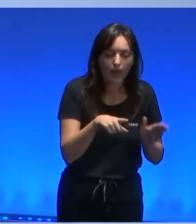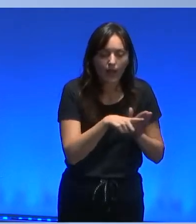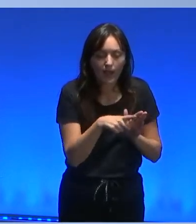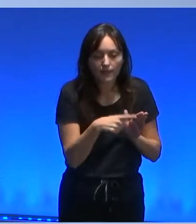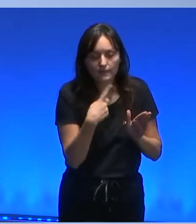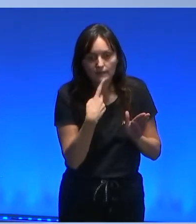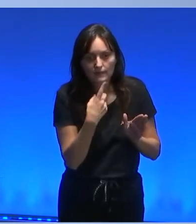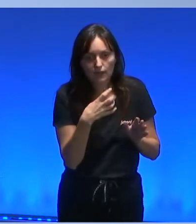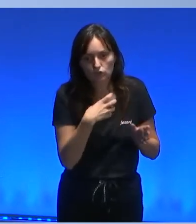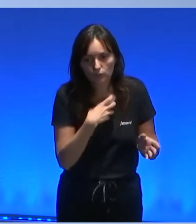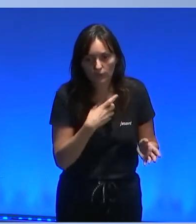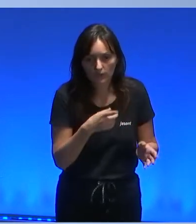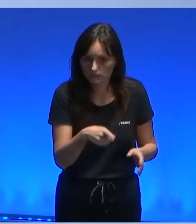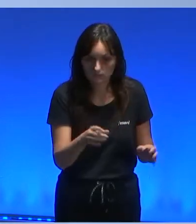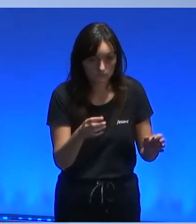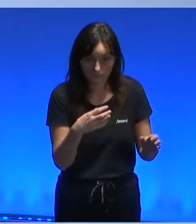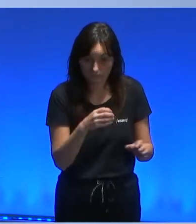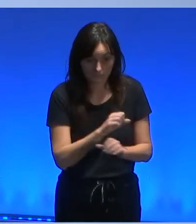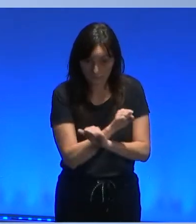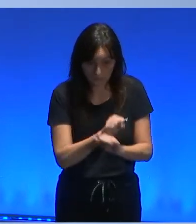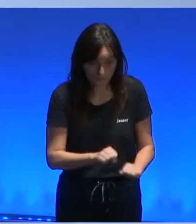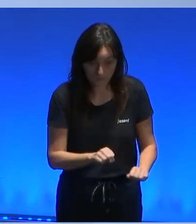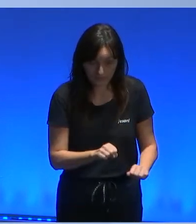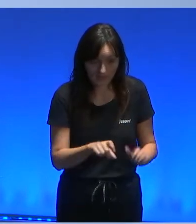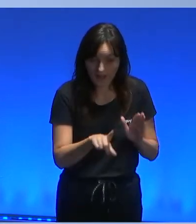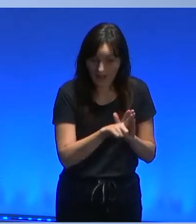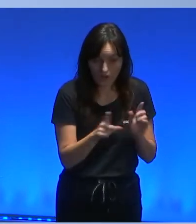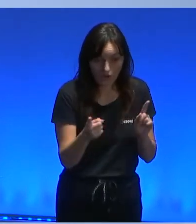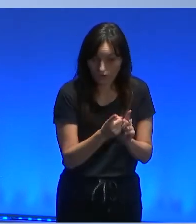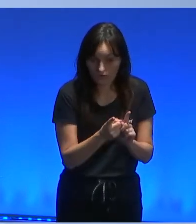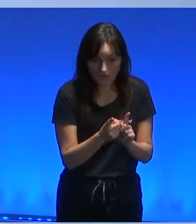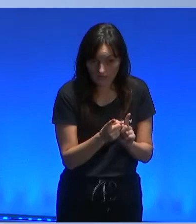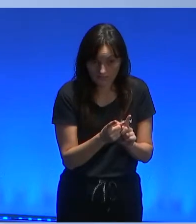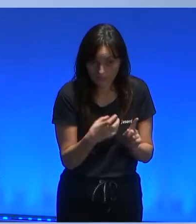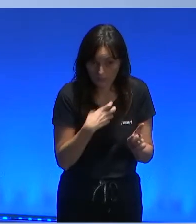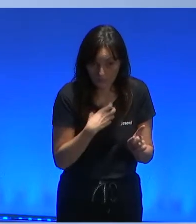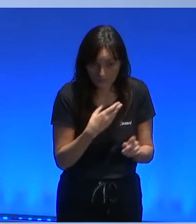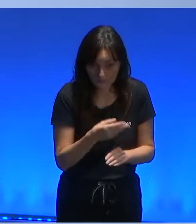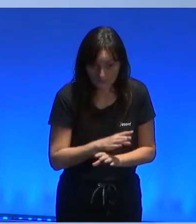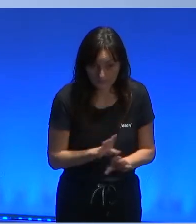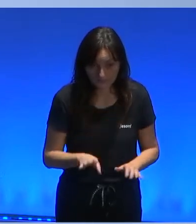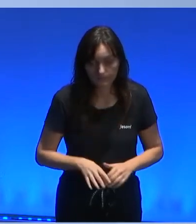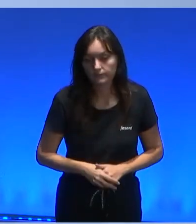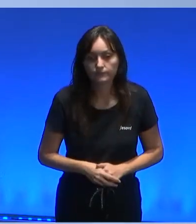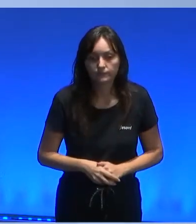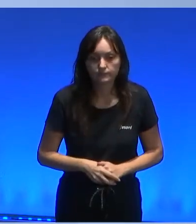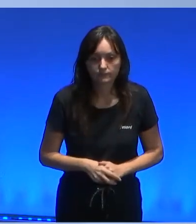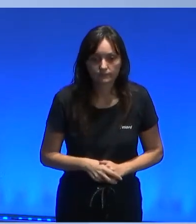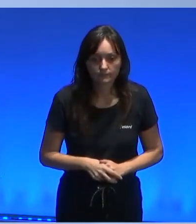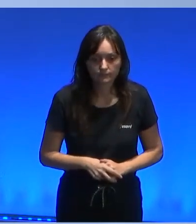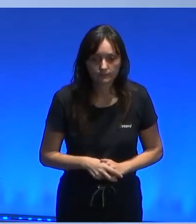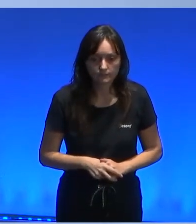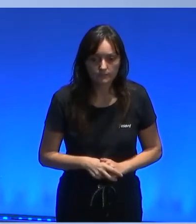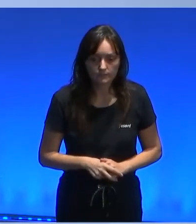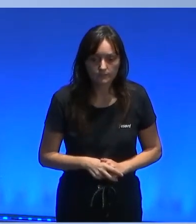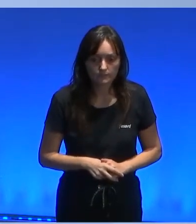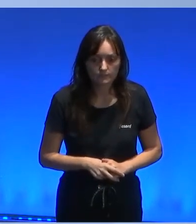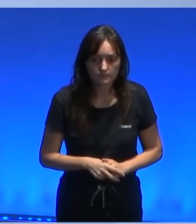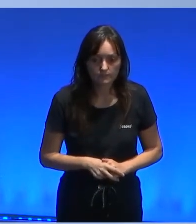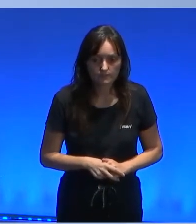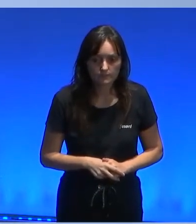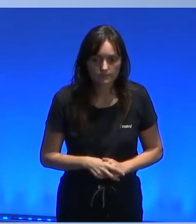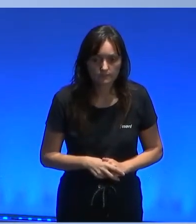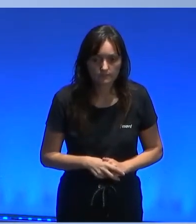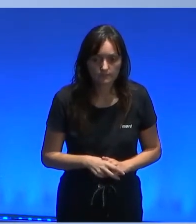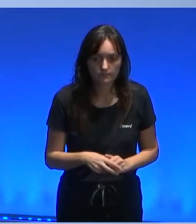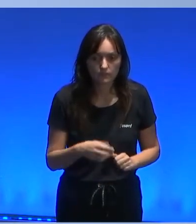en contra. No puede existir una ley en contra. Y doy solo